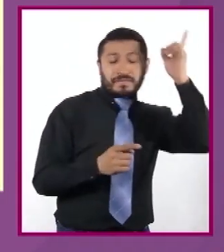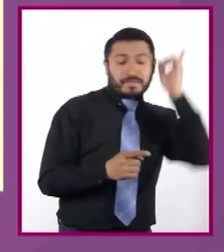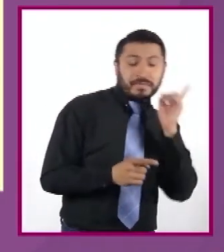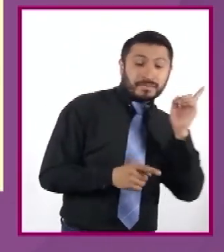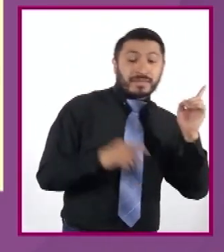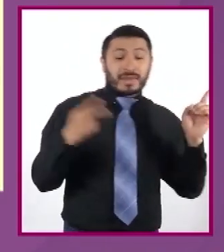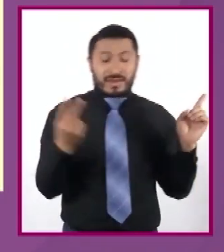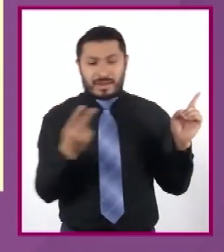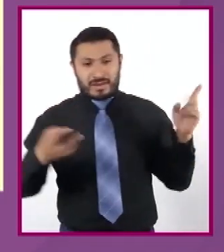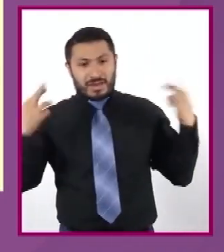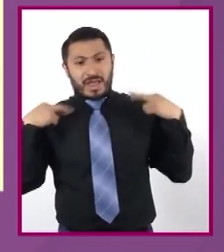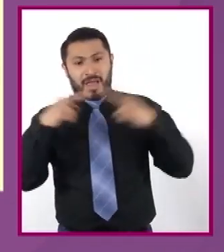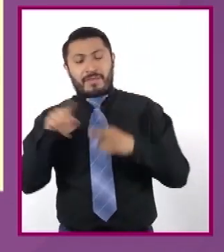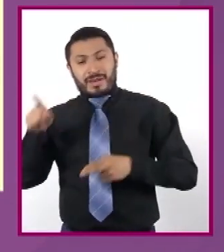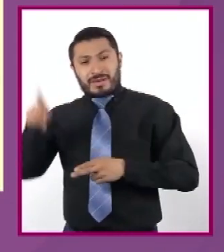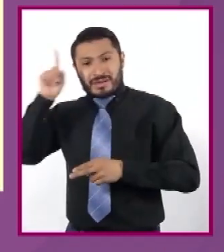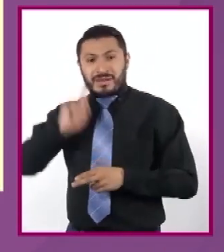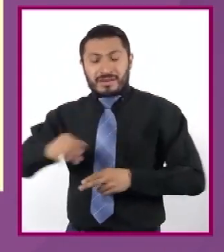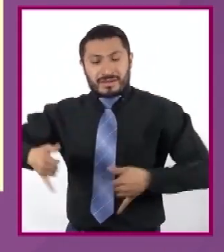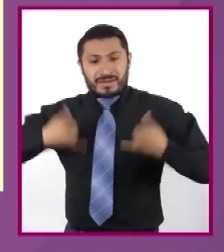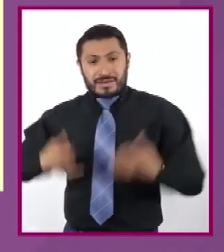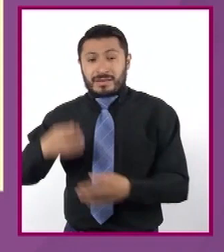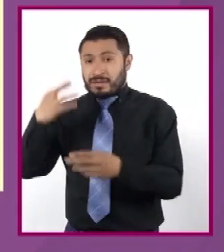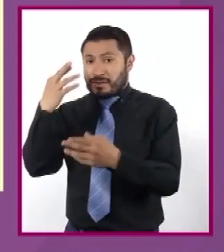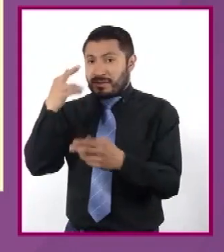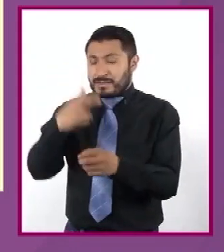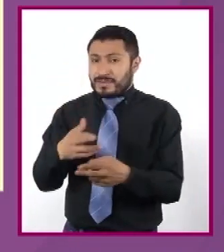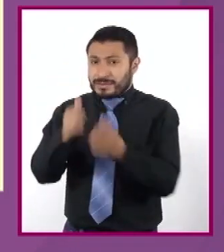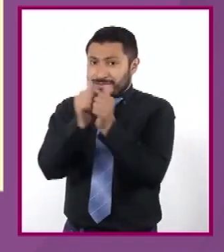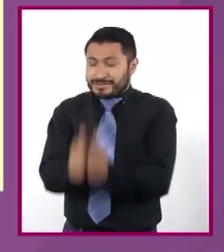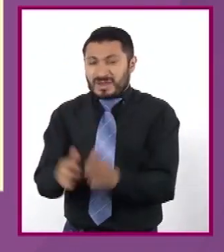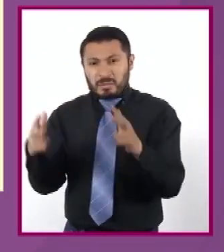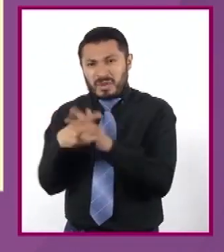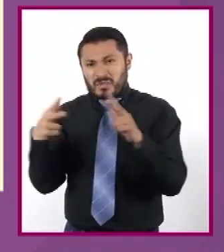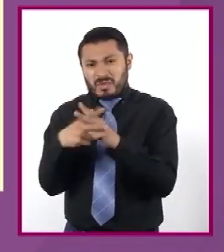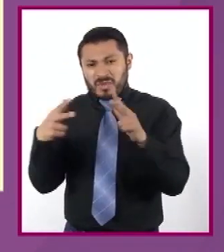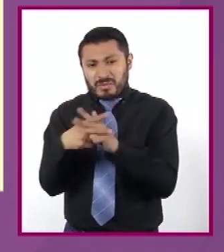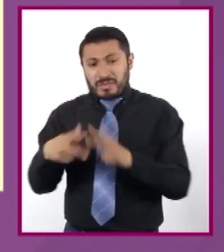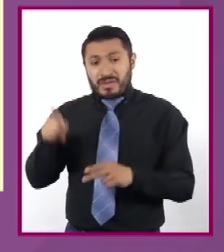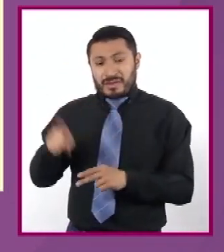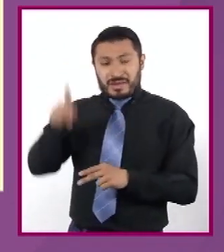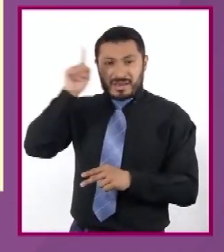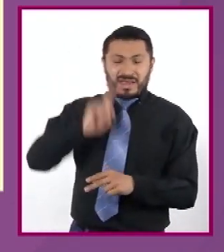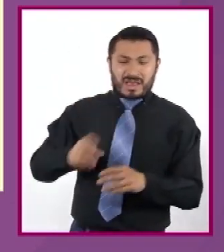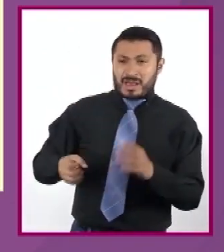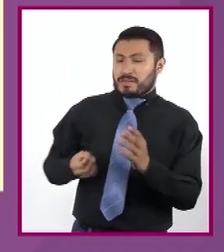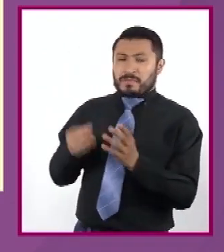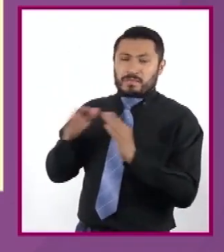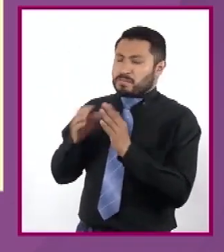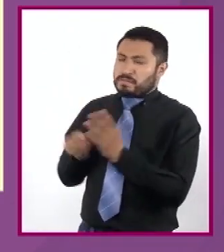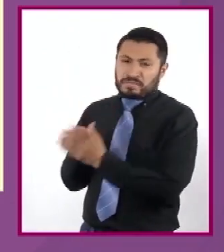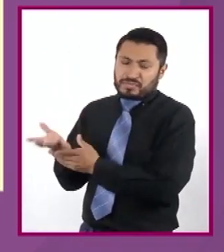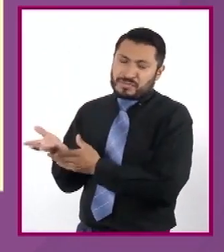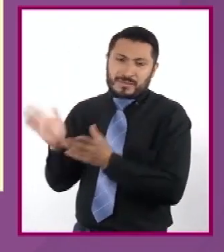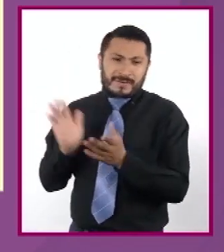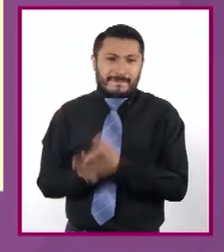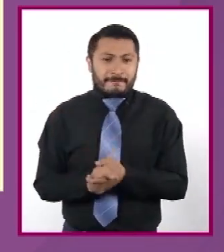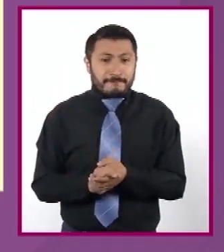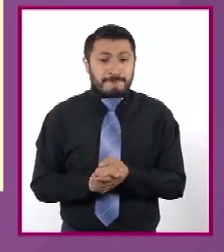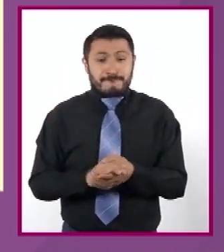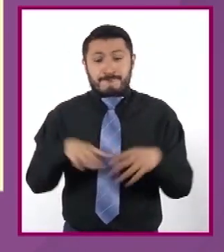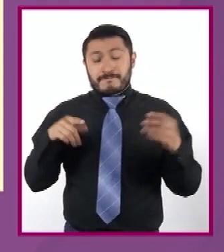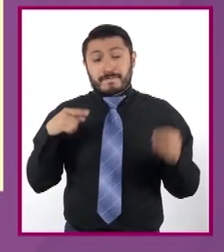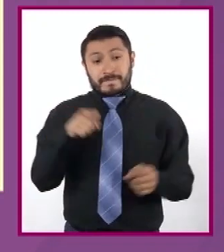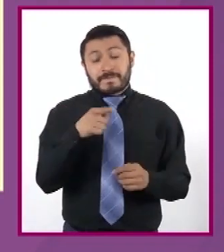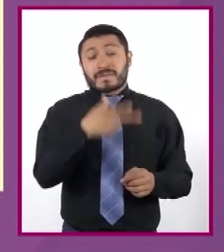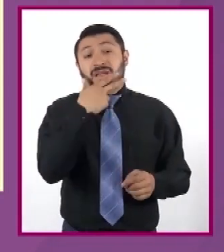el profesor se quedan peleando. Esta pelea termina con Eliza saliéndose de la casa. y con